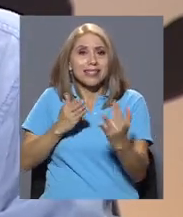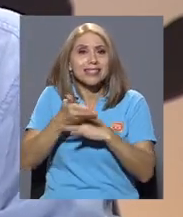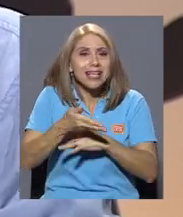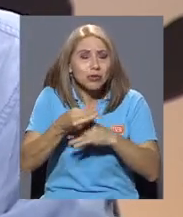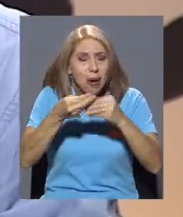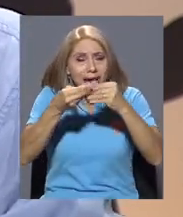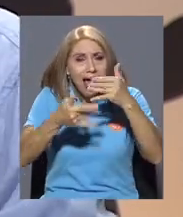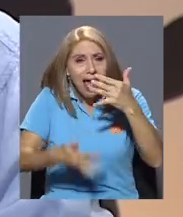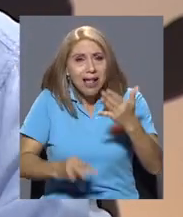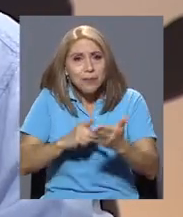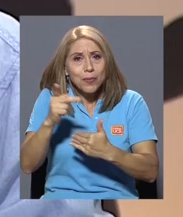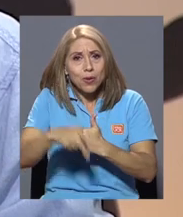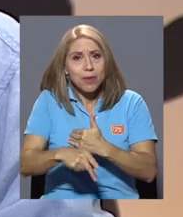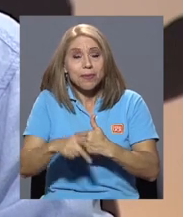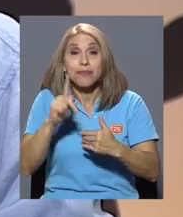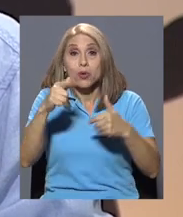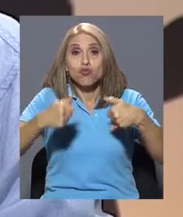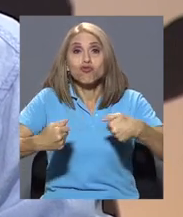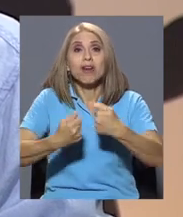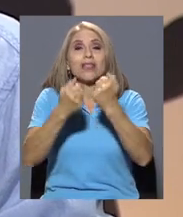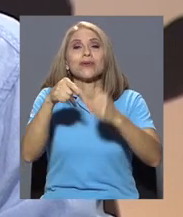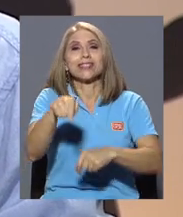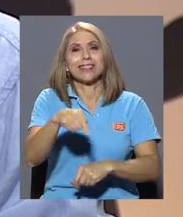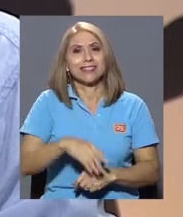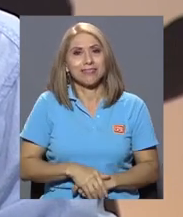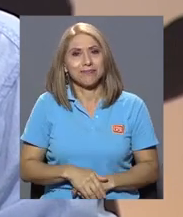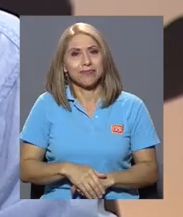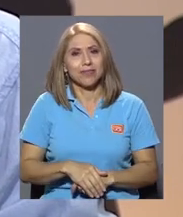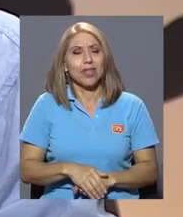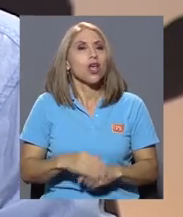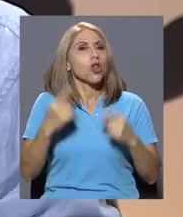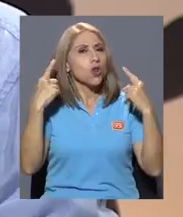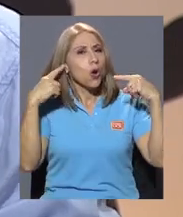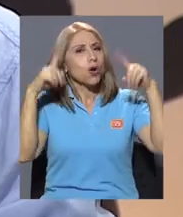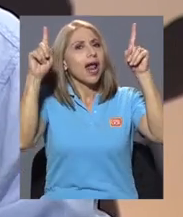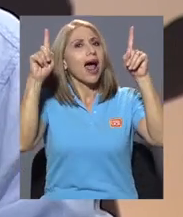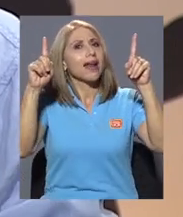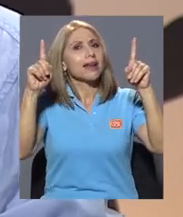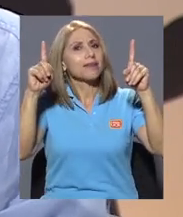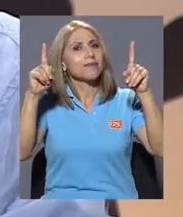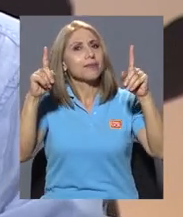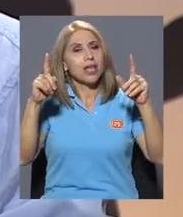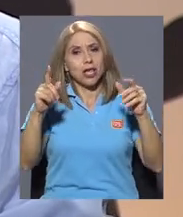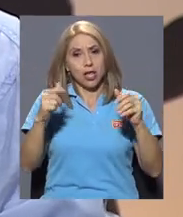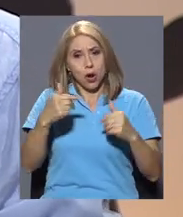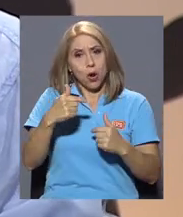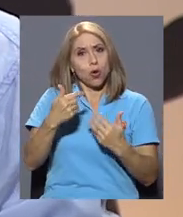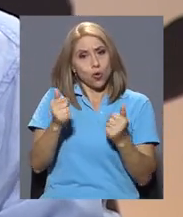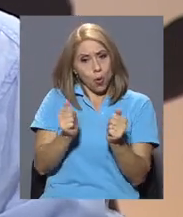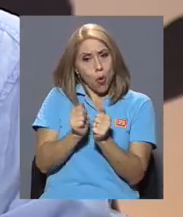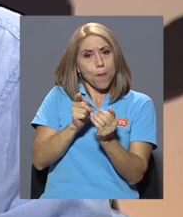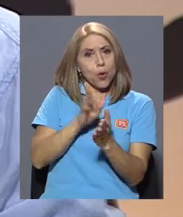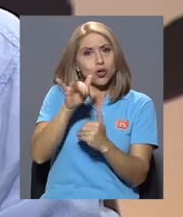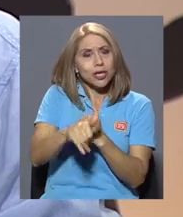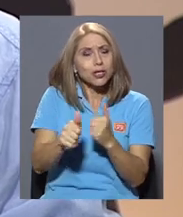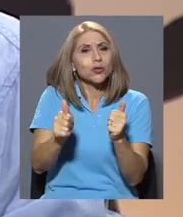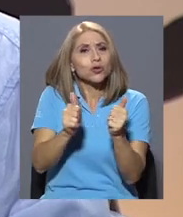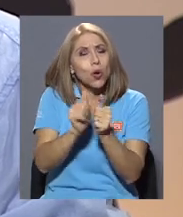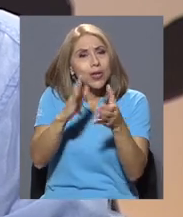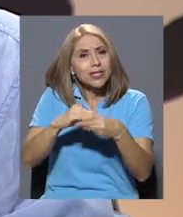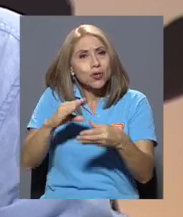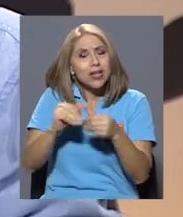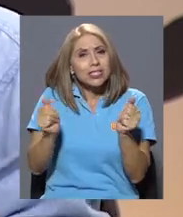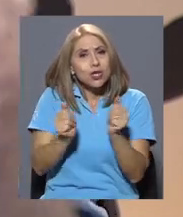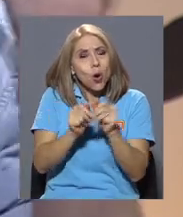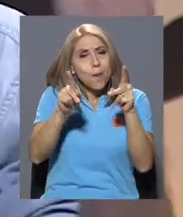contenido entonces bueno también uno de los retos es ese cómo lograr como lograr posicionarte voz con tus proyectos con tus historias con